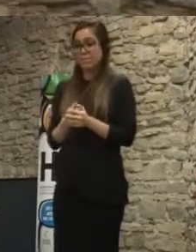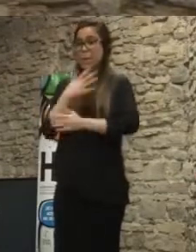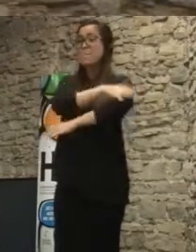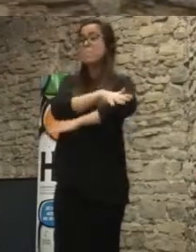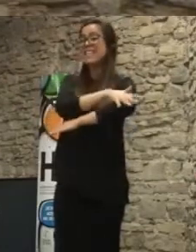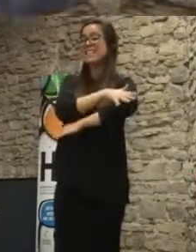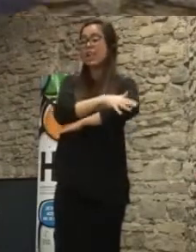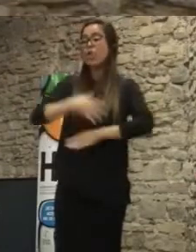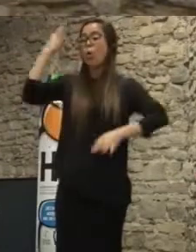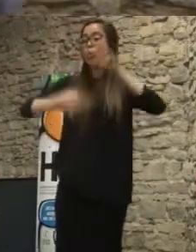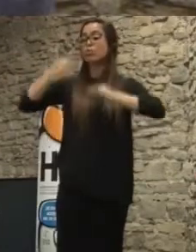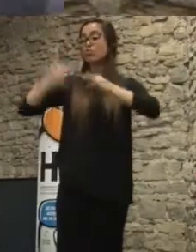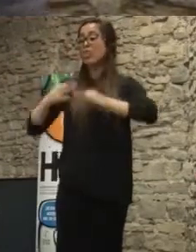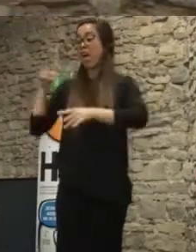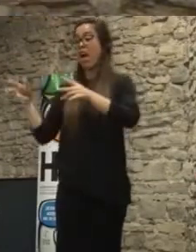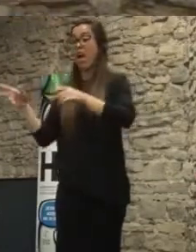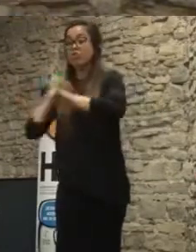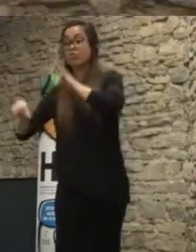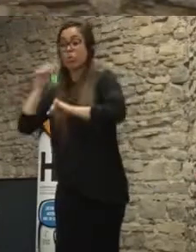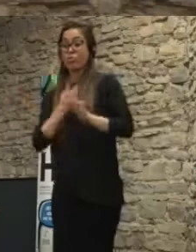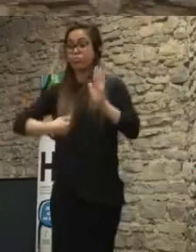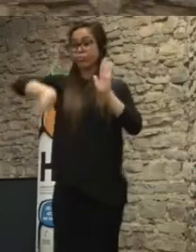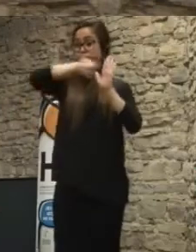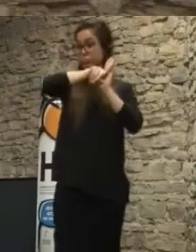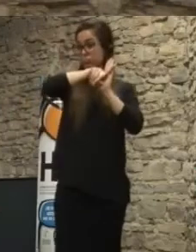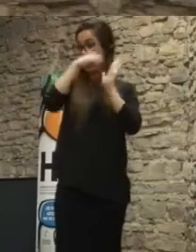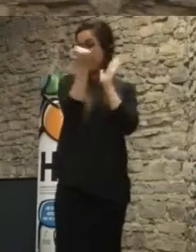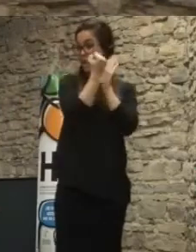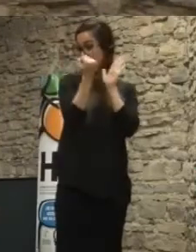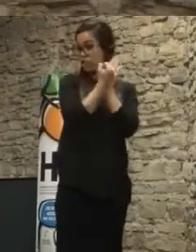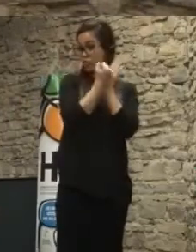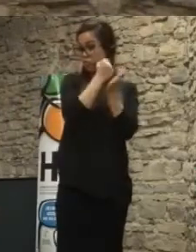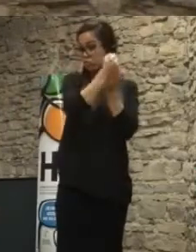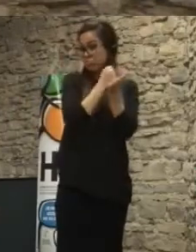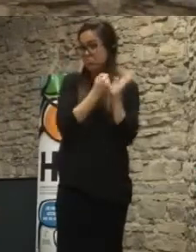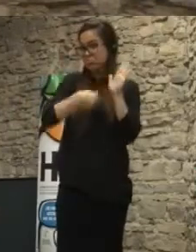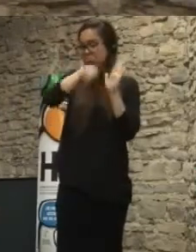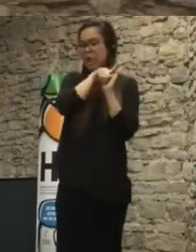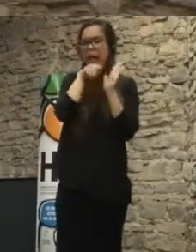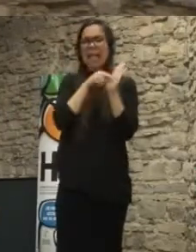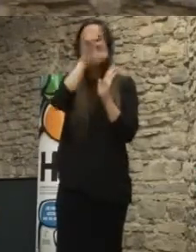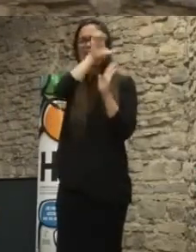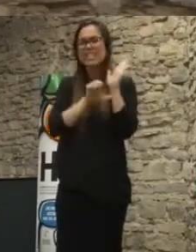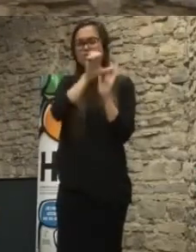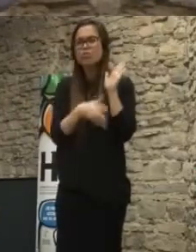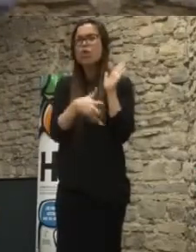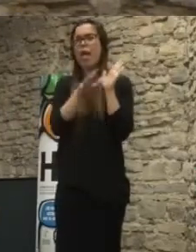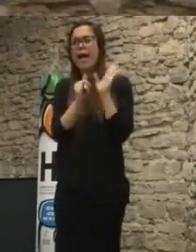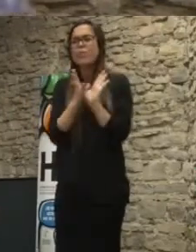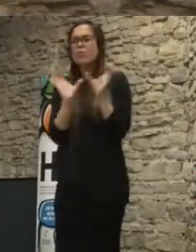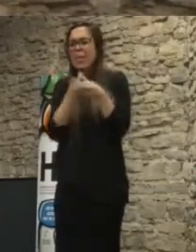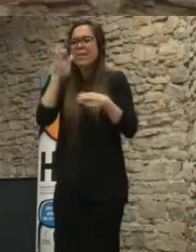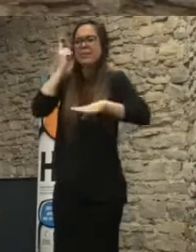de Justicia o en la Consejería de Justicia o de Interior, o como esté organizado, que tienen unos estatutos, una junta,